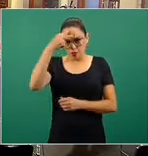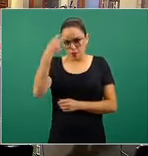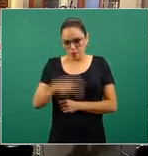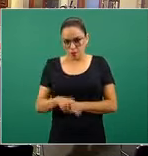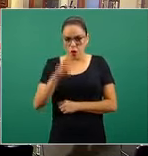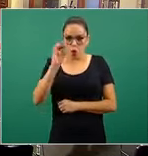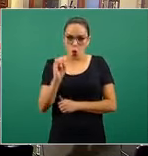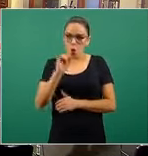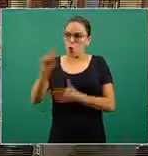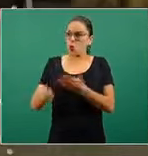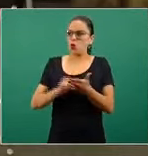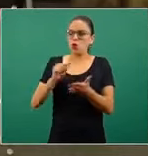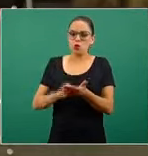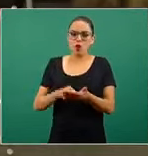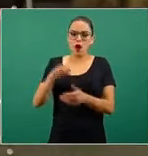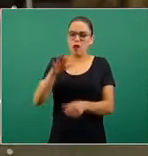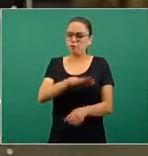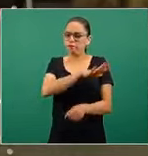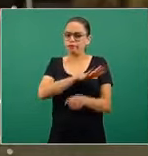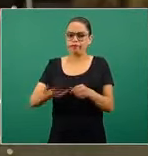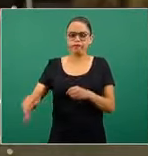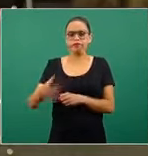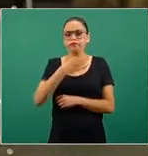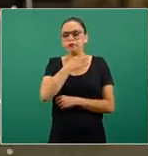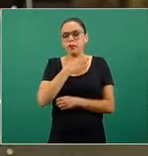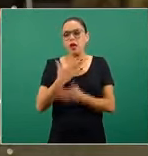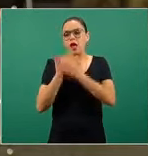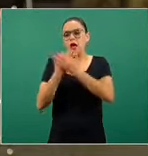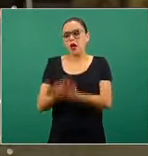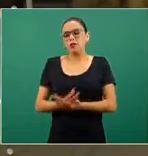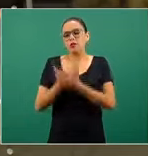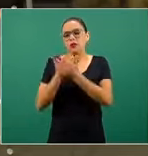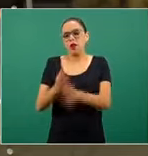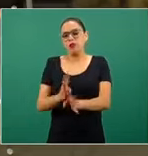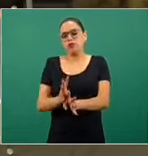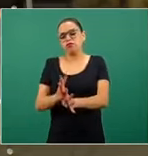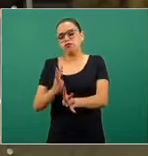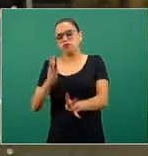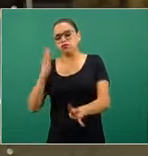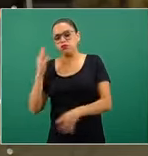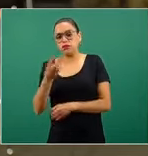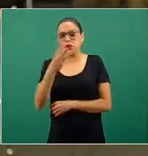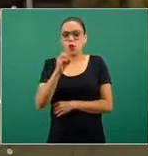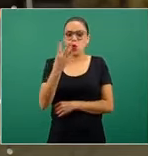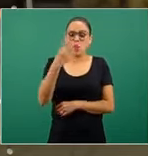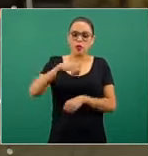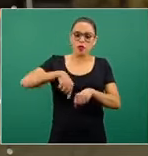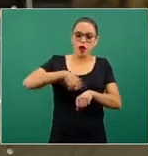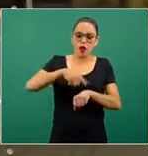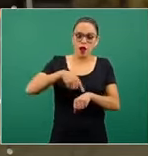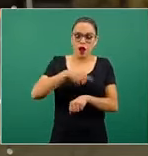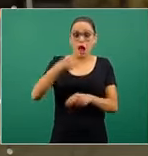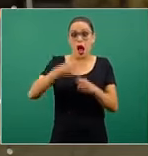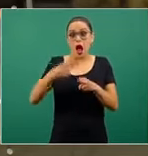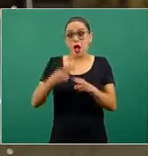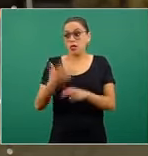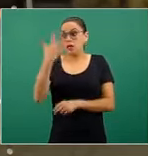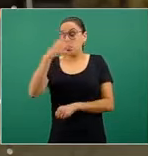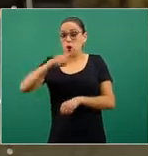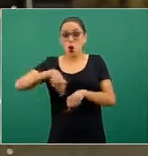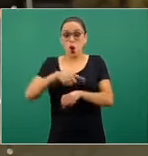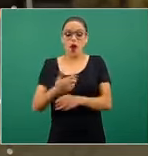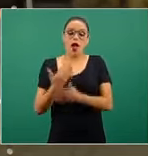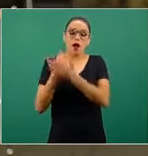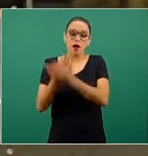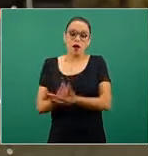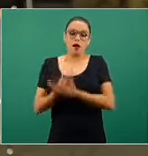lugares como más llenos, que estuvieron varias horas esperando, o sea, 3, 4, en algunos casos se extendió hasta 5 horas. Entonces, si